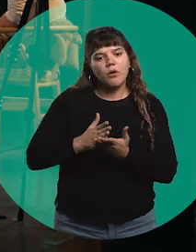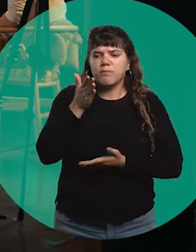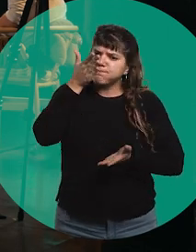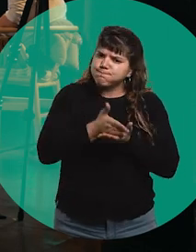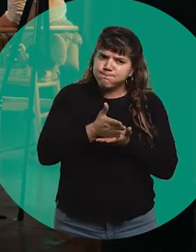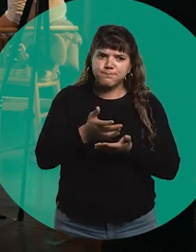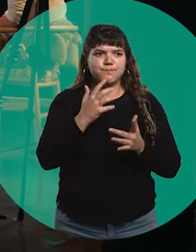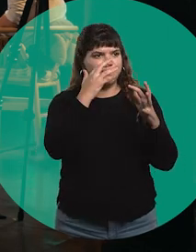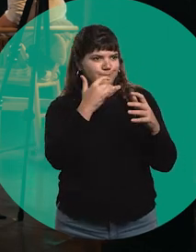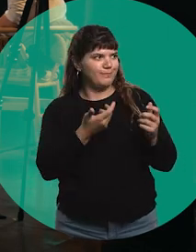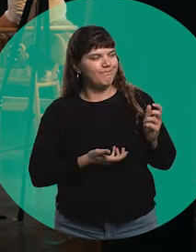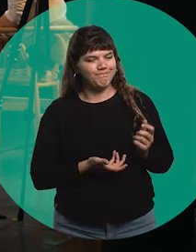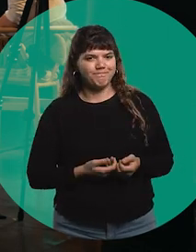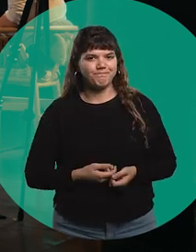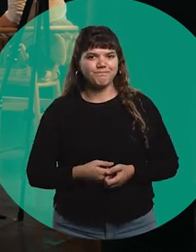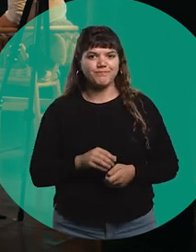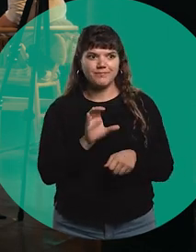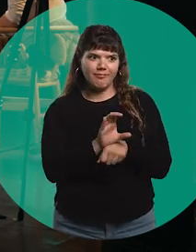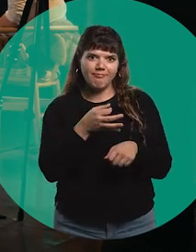disciplina con ella, ¿no?